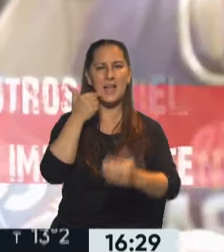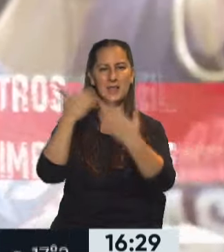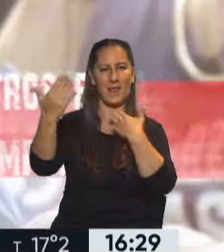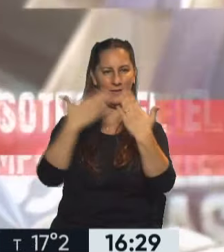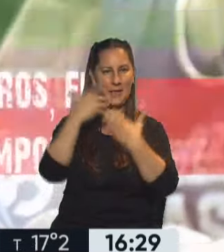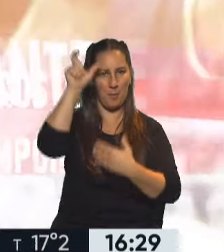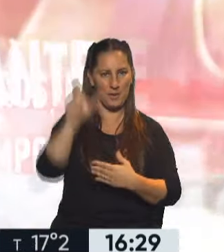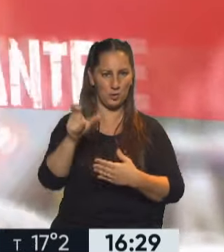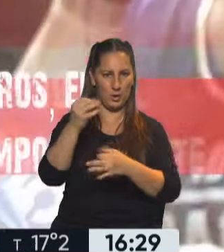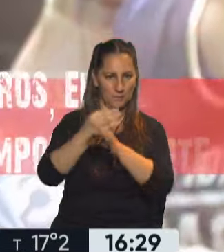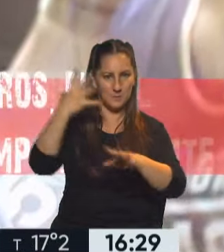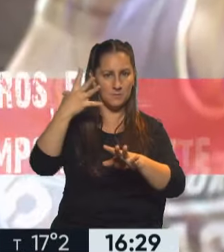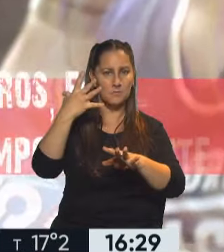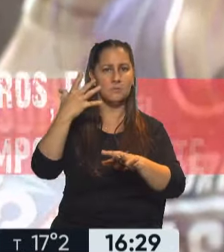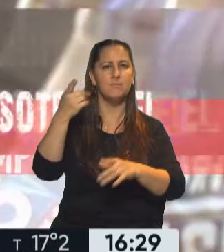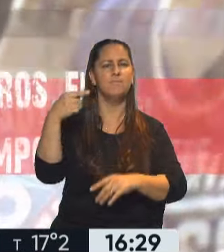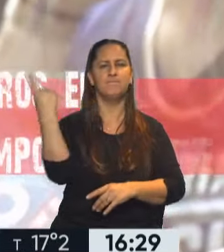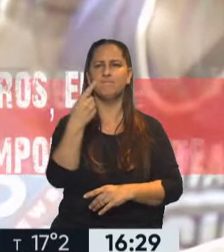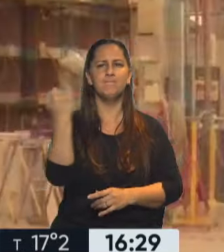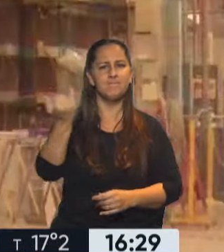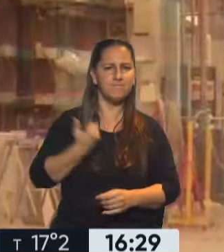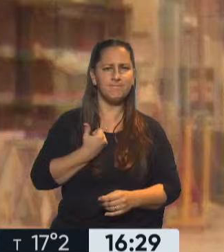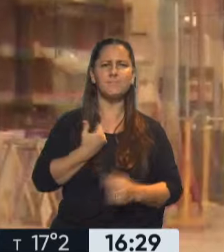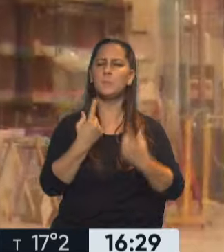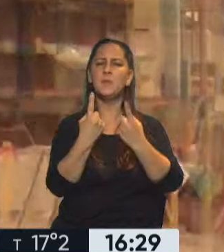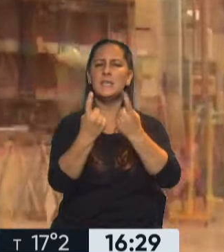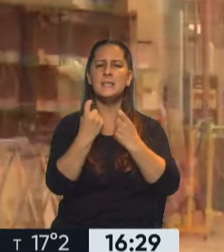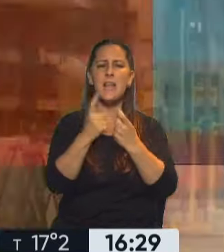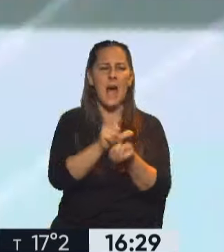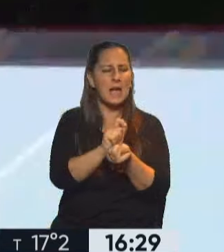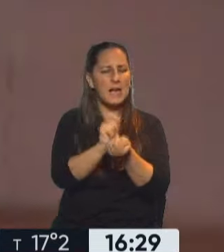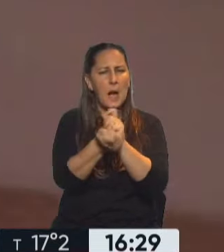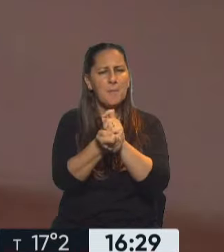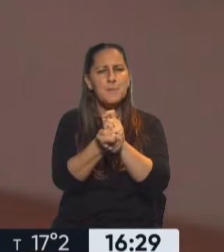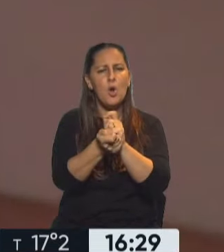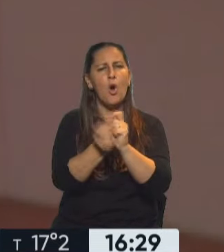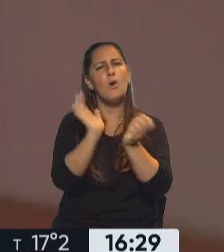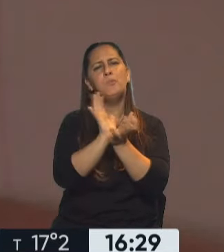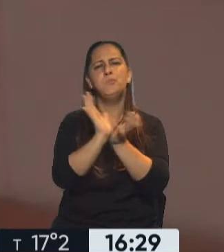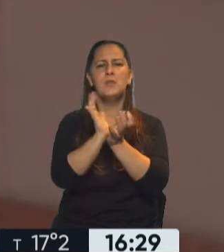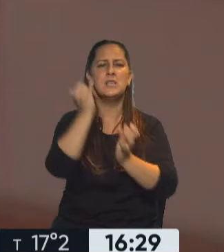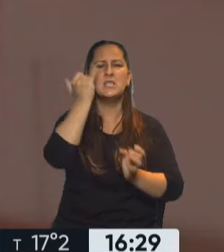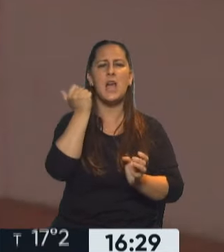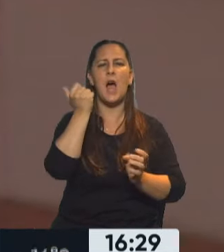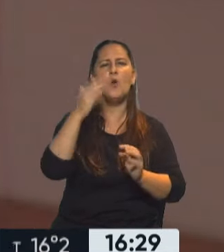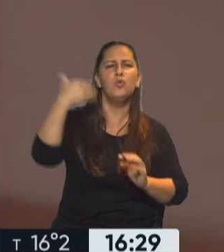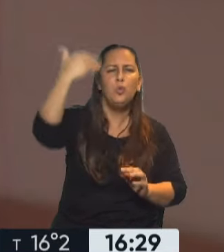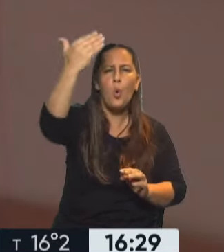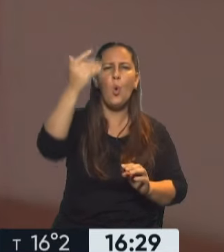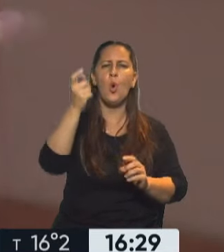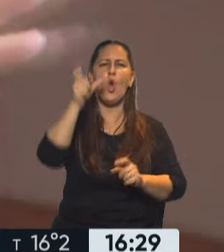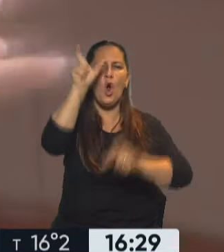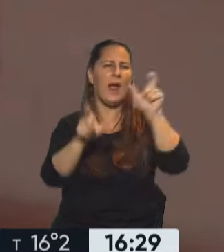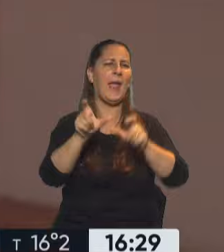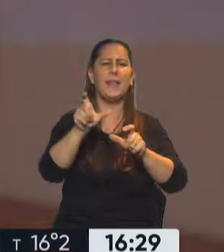otros países, nos están señalando que la necesidad de cambio tiene que ver con que ya no es la generación venidera o las generaciones